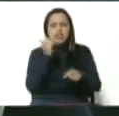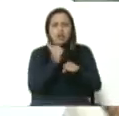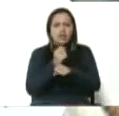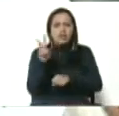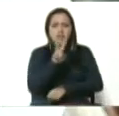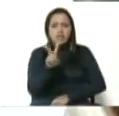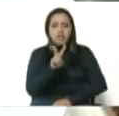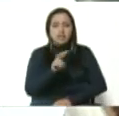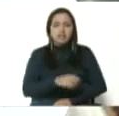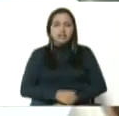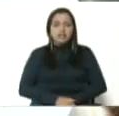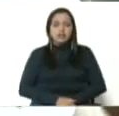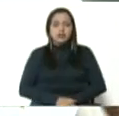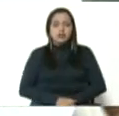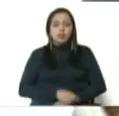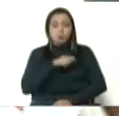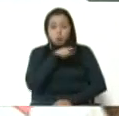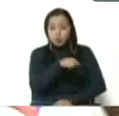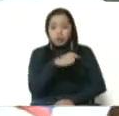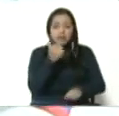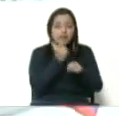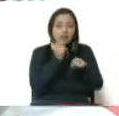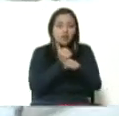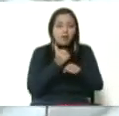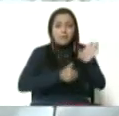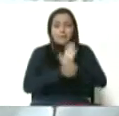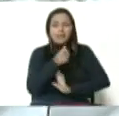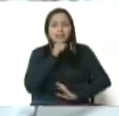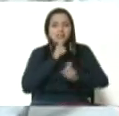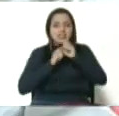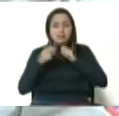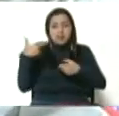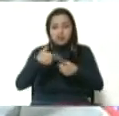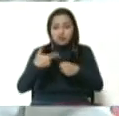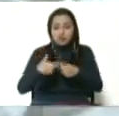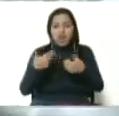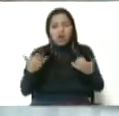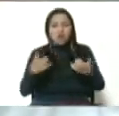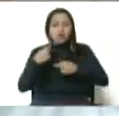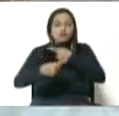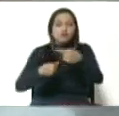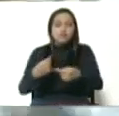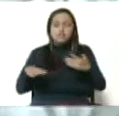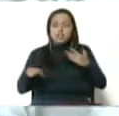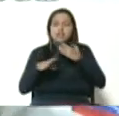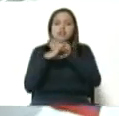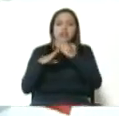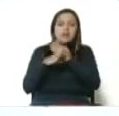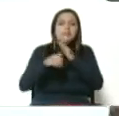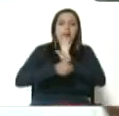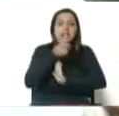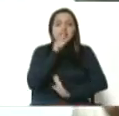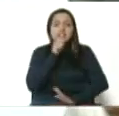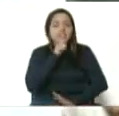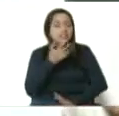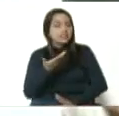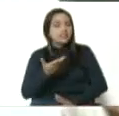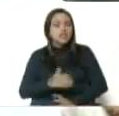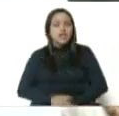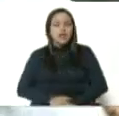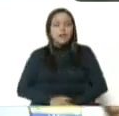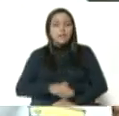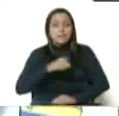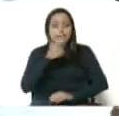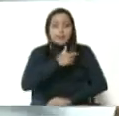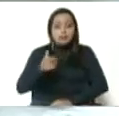principal fuente de ingreso está en la situación en la que hoy se encuentra, producto de esas sanciones, producto de que personas que